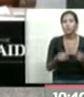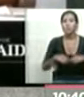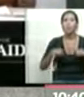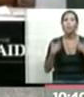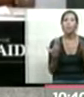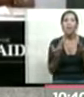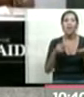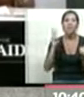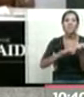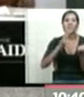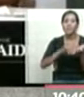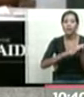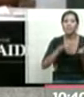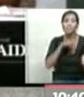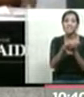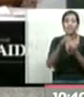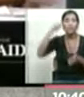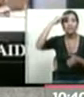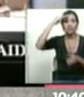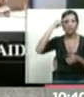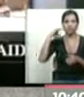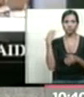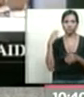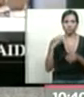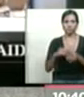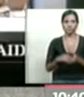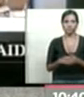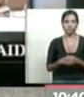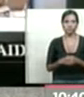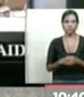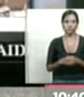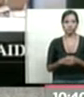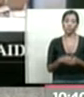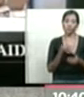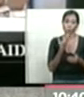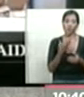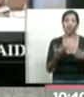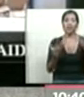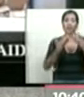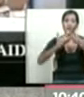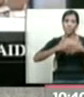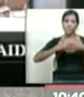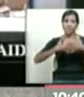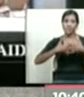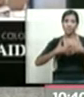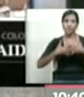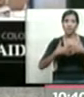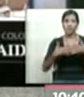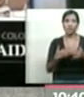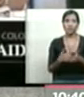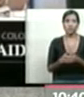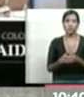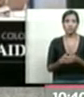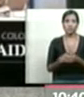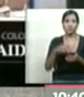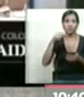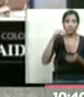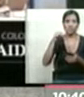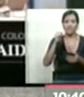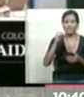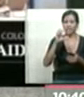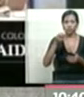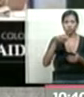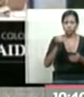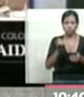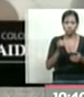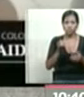lo que está ocurriendo con los militares que están en Cúcuta en este momento? El empresario Richard Branson iba a dar